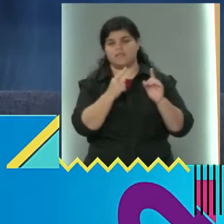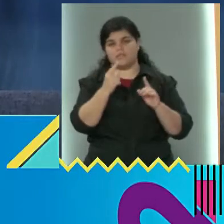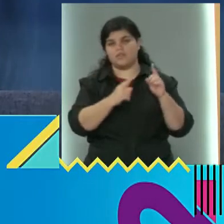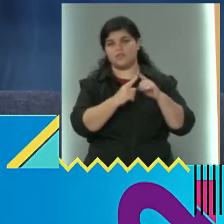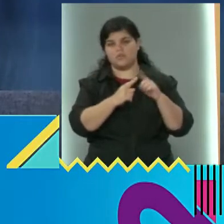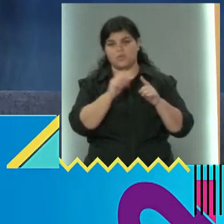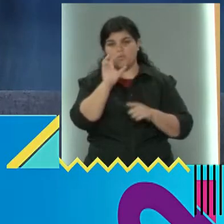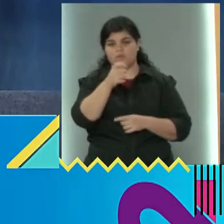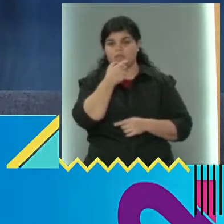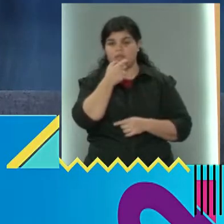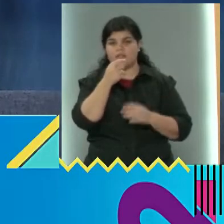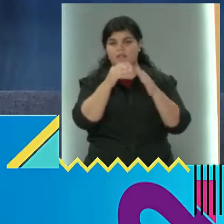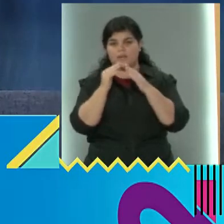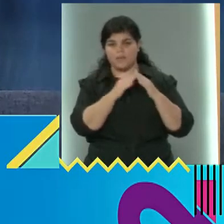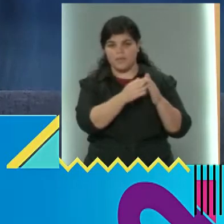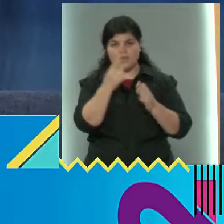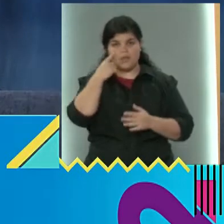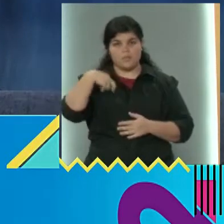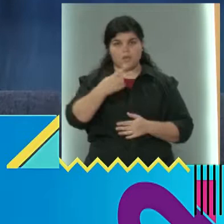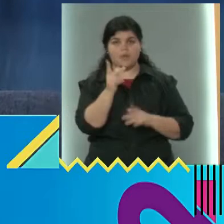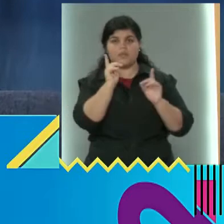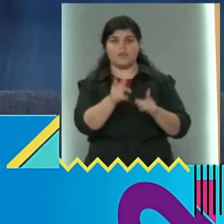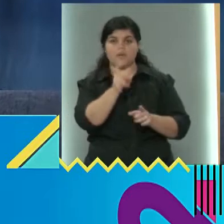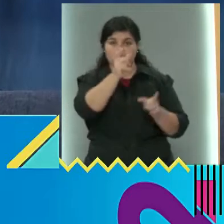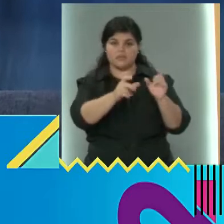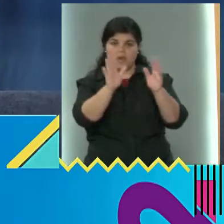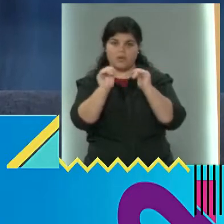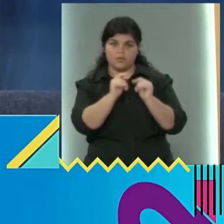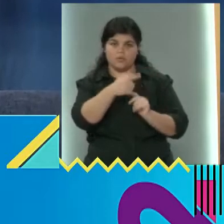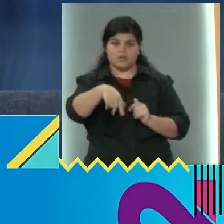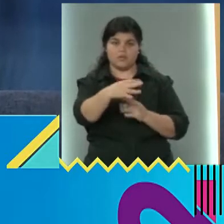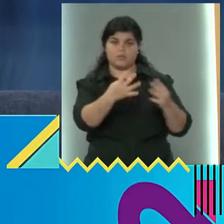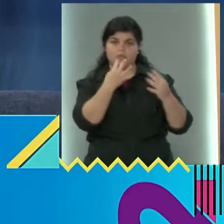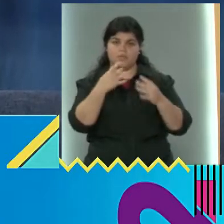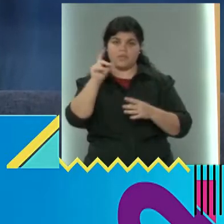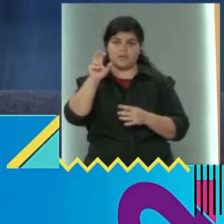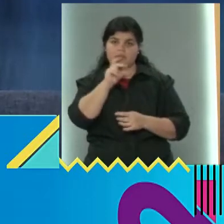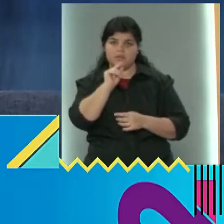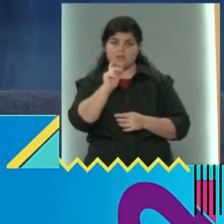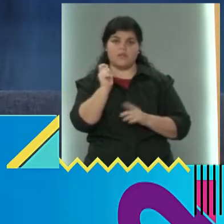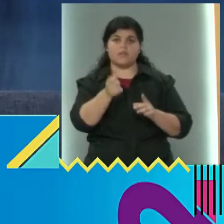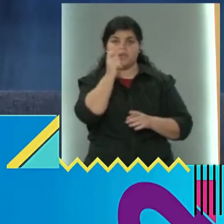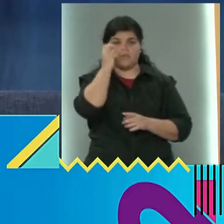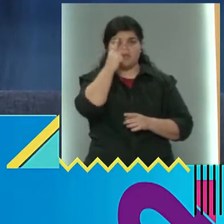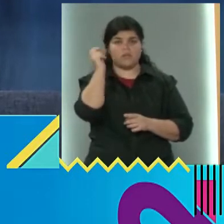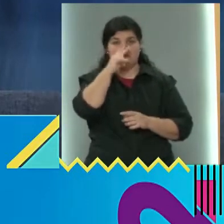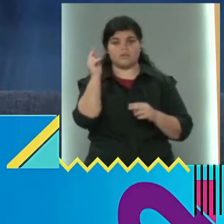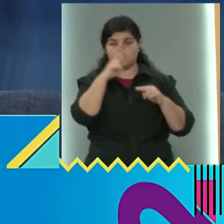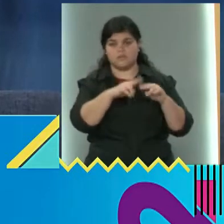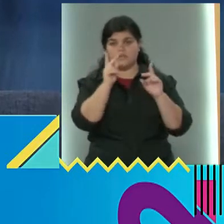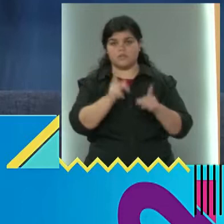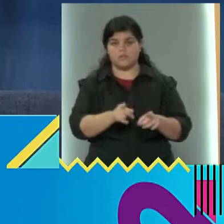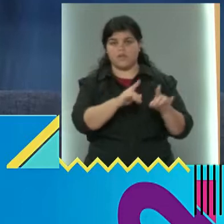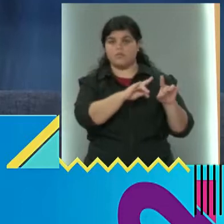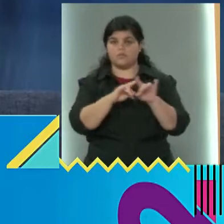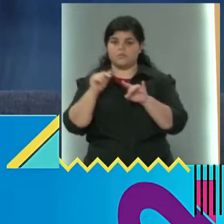la Vivienda y este plan Mendoza Construye. También saludamos a los que están del otro lado a través de Canal 30 TDA, sino Canal 22 de Supercanal Digital y por